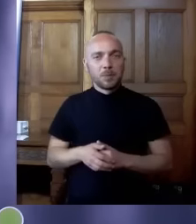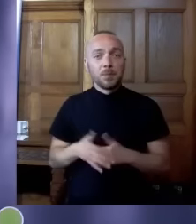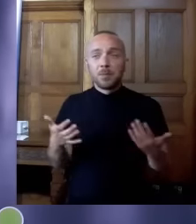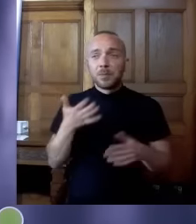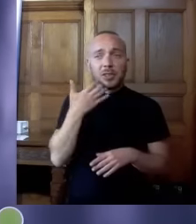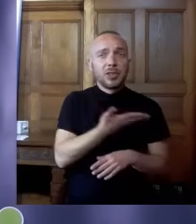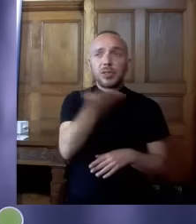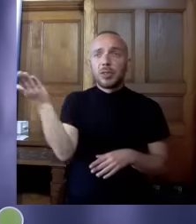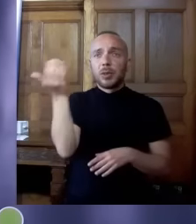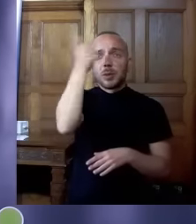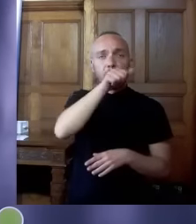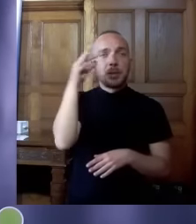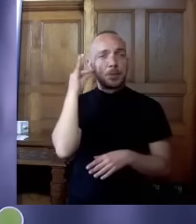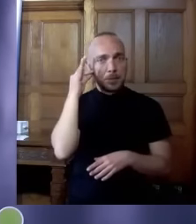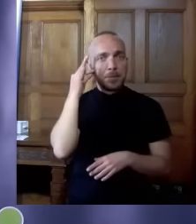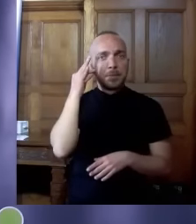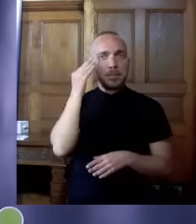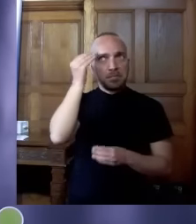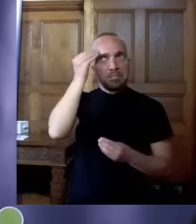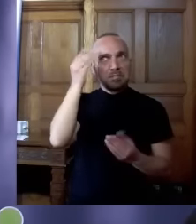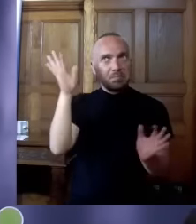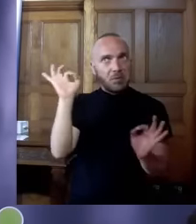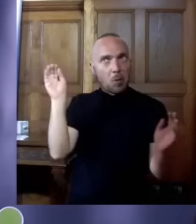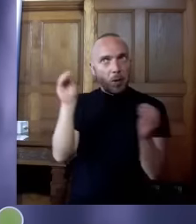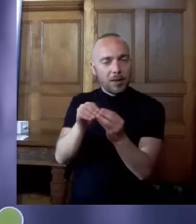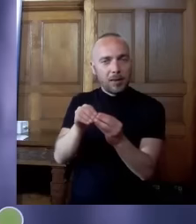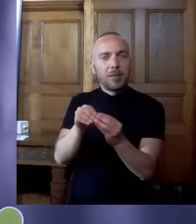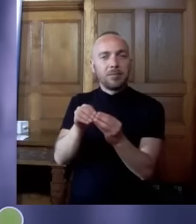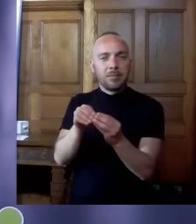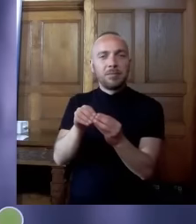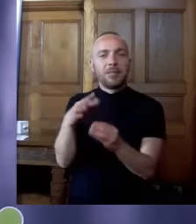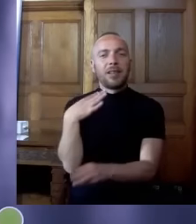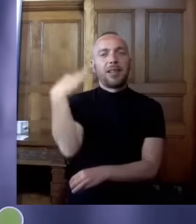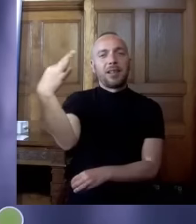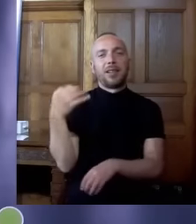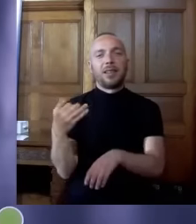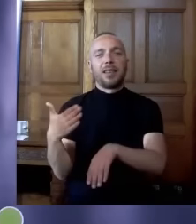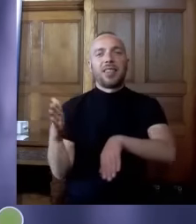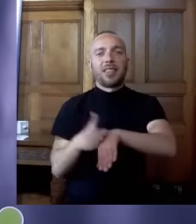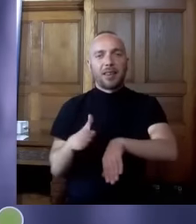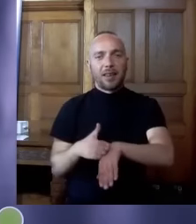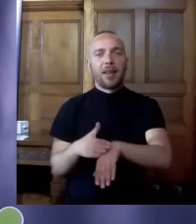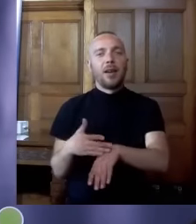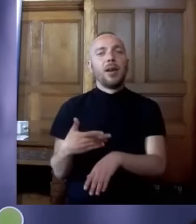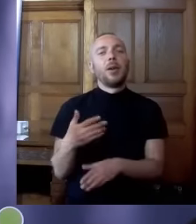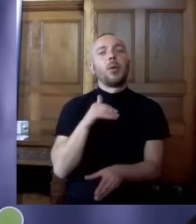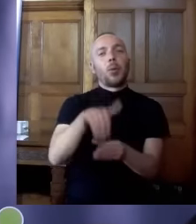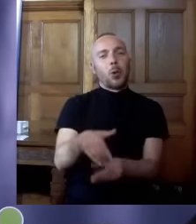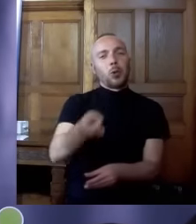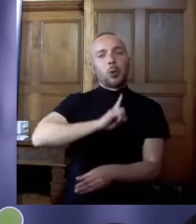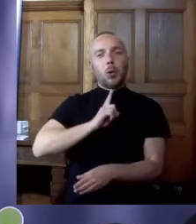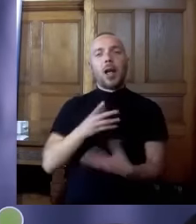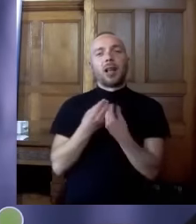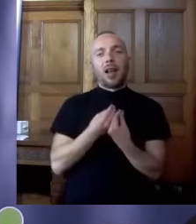vosotros Si vosotras creéis eso mismo elegir izquierda y votar al carquin